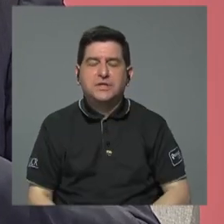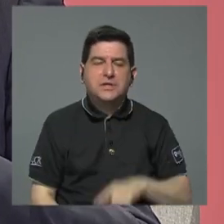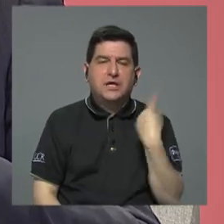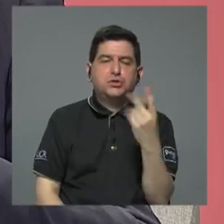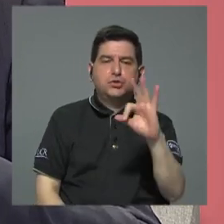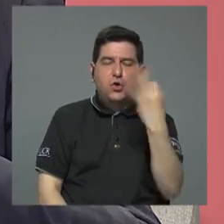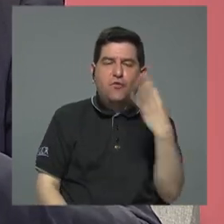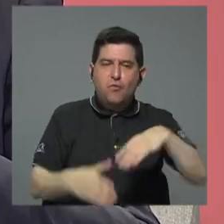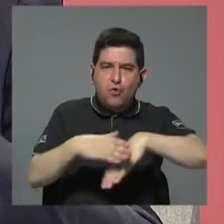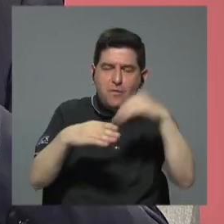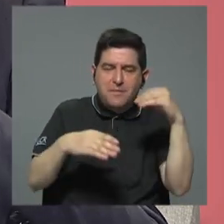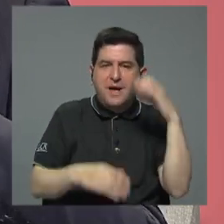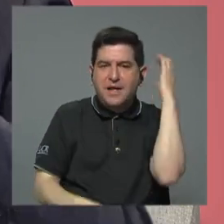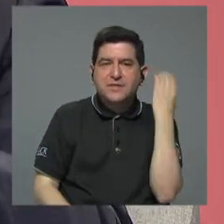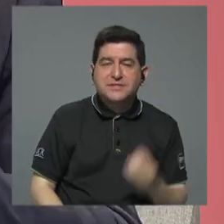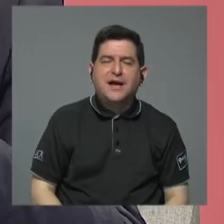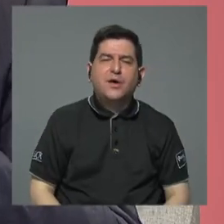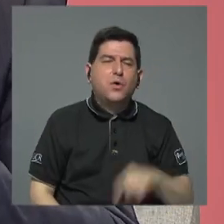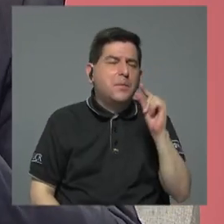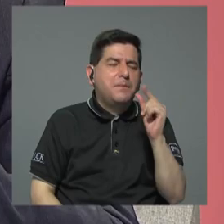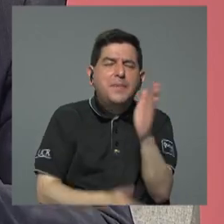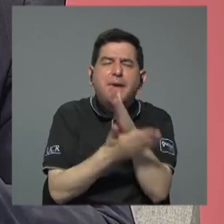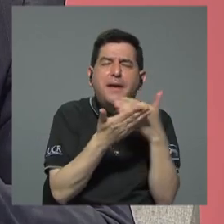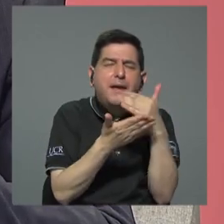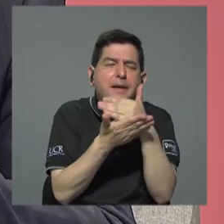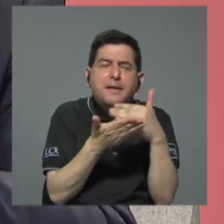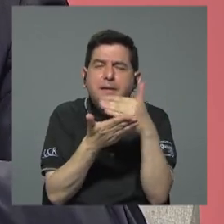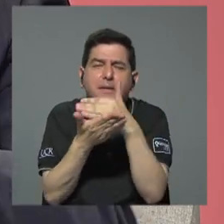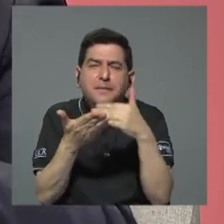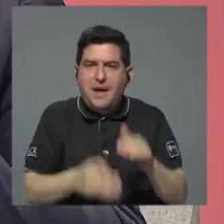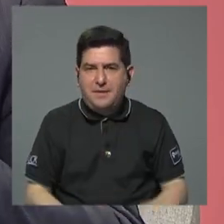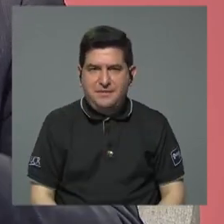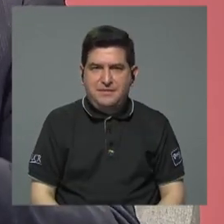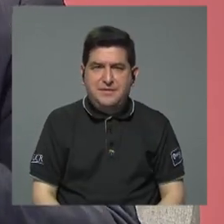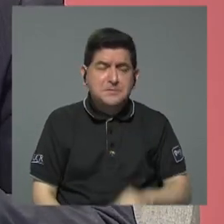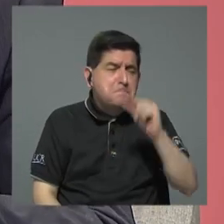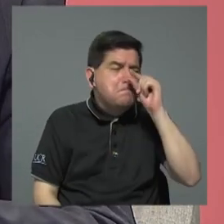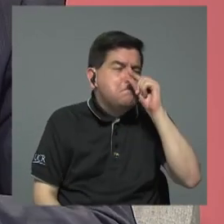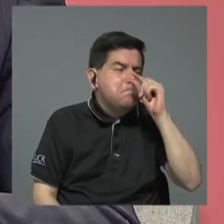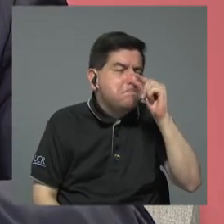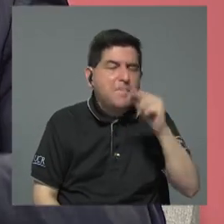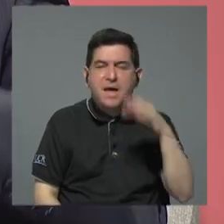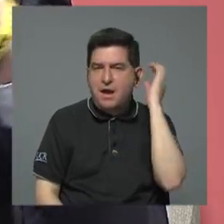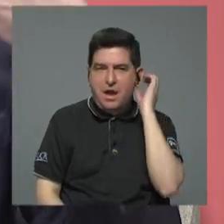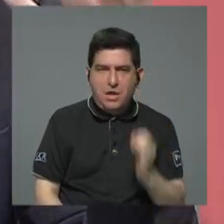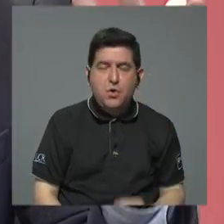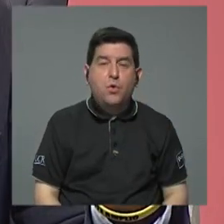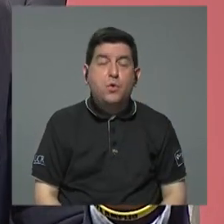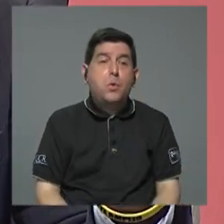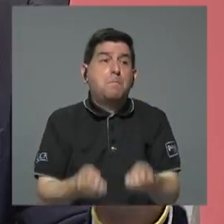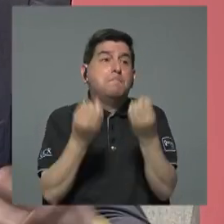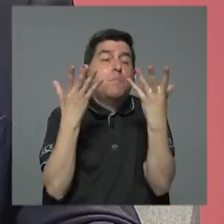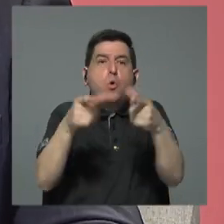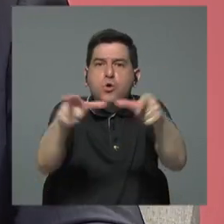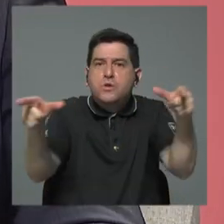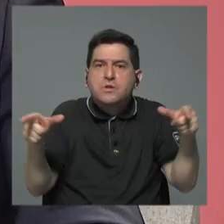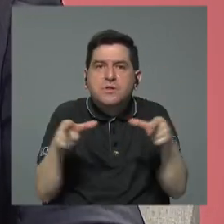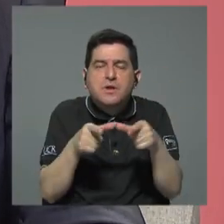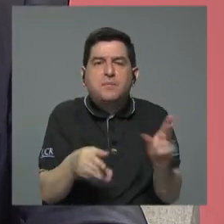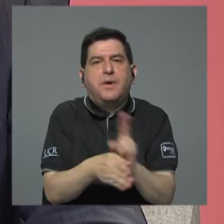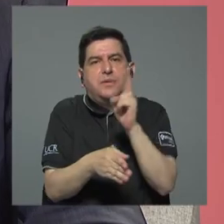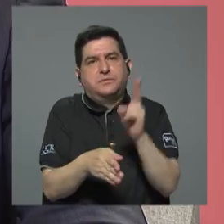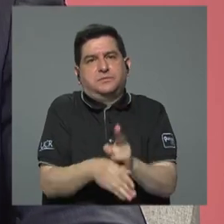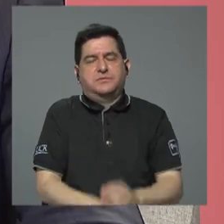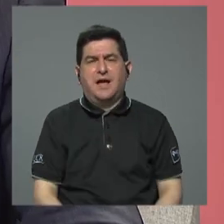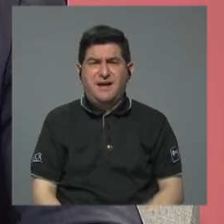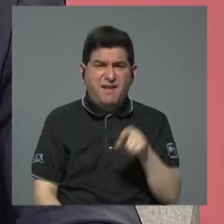forma de extraer ese oro son pequeñas partículas de oro por pequeñas cantidades de oro por tonelada de terreno. Entonces, la única